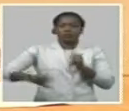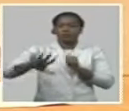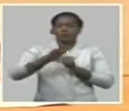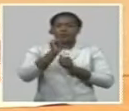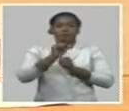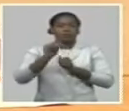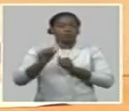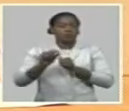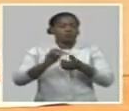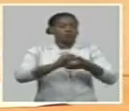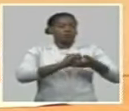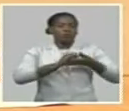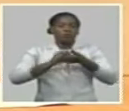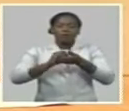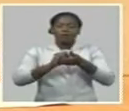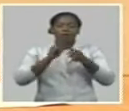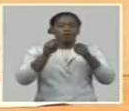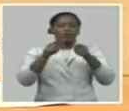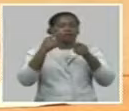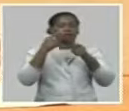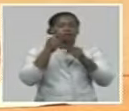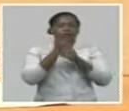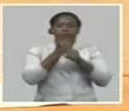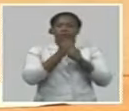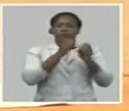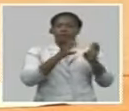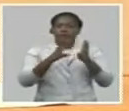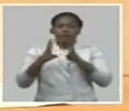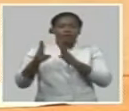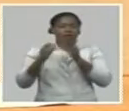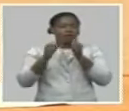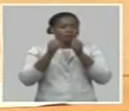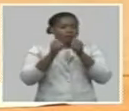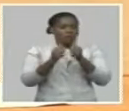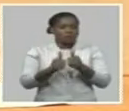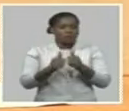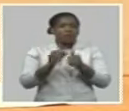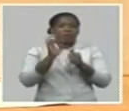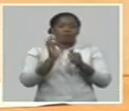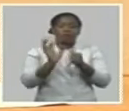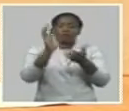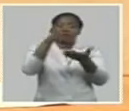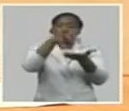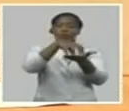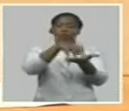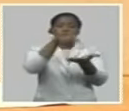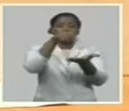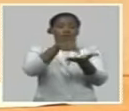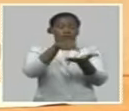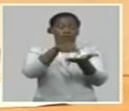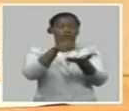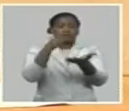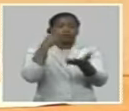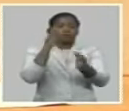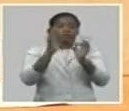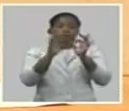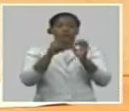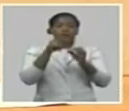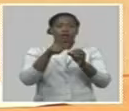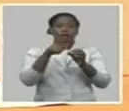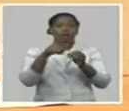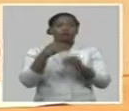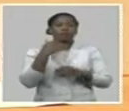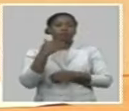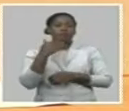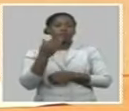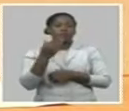aislarse ha sido consecuente y en los centros habilitados se han creado también pues tu dirección por autoridades políticas autoridades del